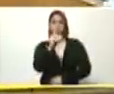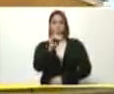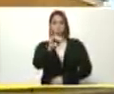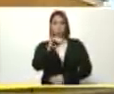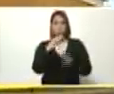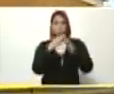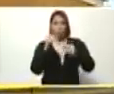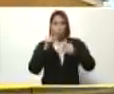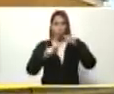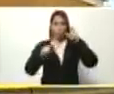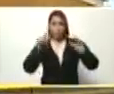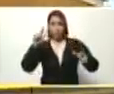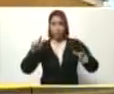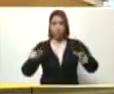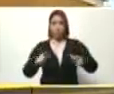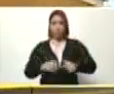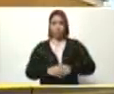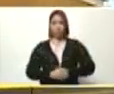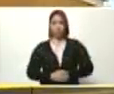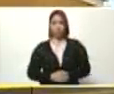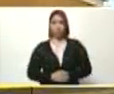el personal.